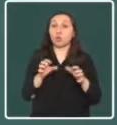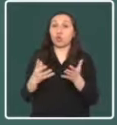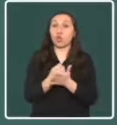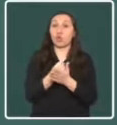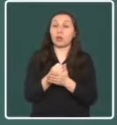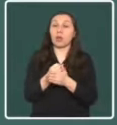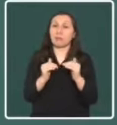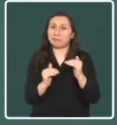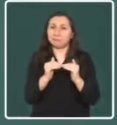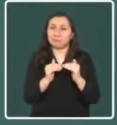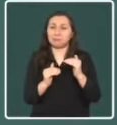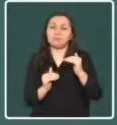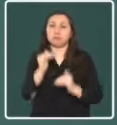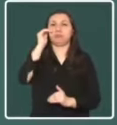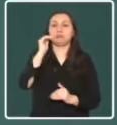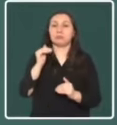lograr destrabar el crecimiento,